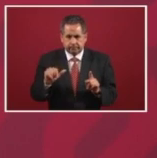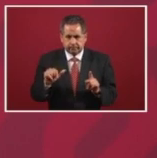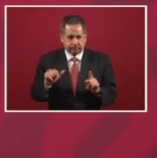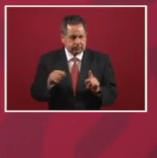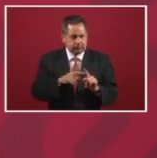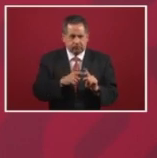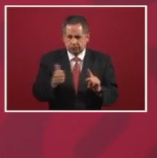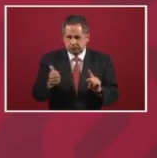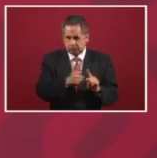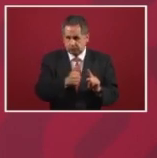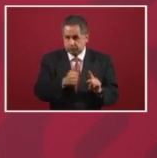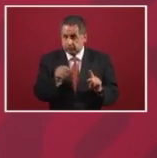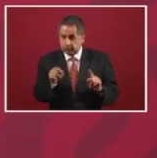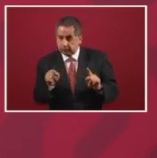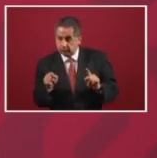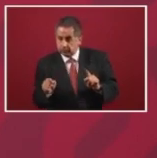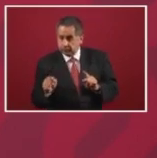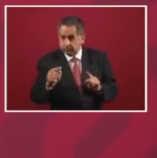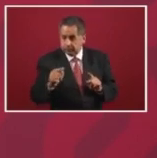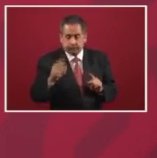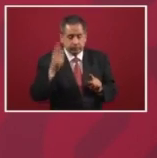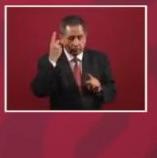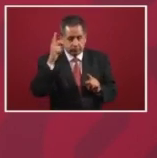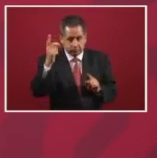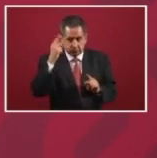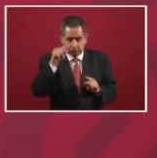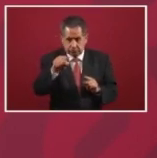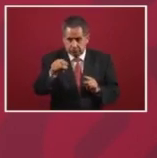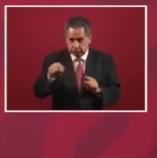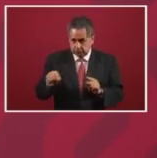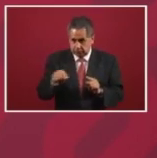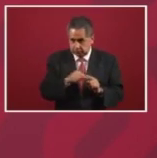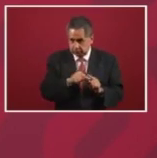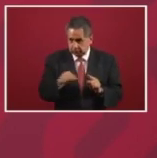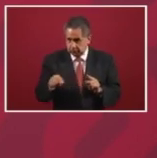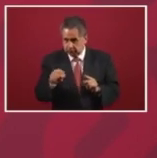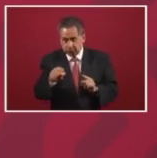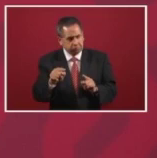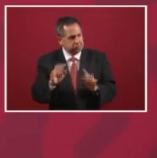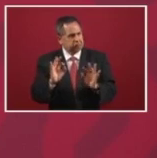Gómez Palacio, Durango. Entonces, lo que se pedía,